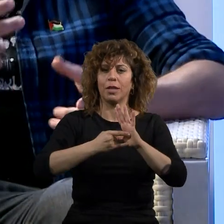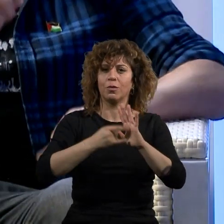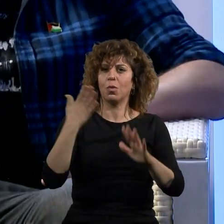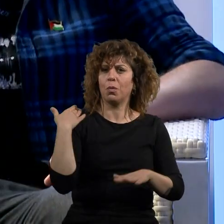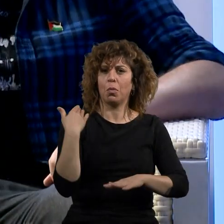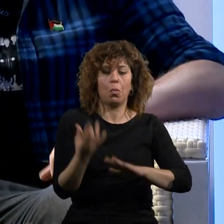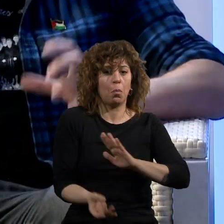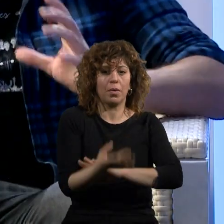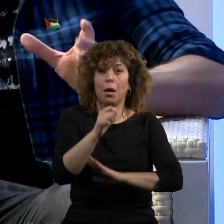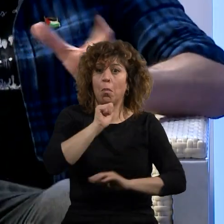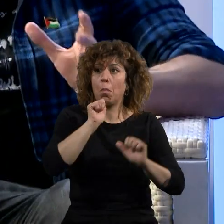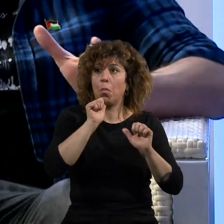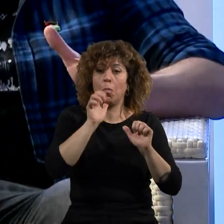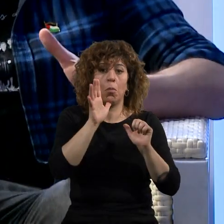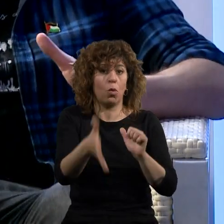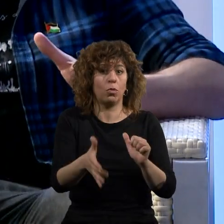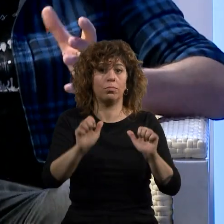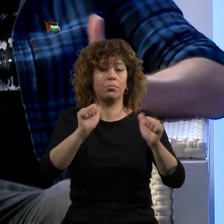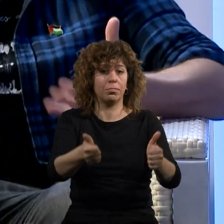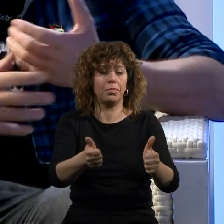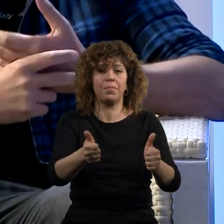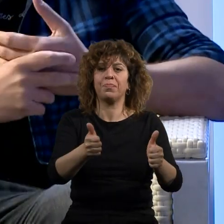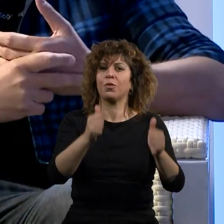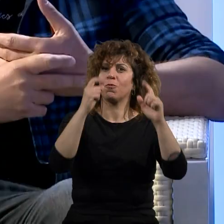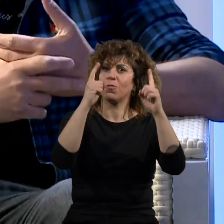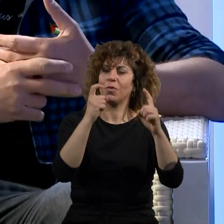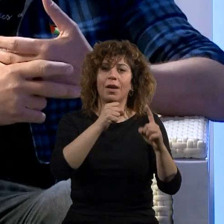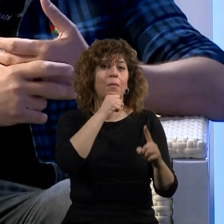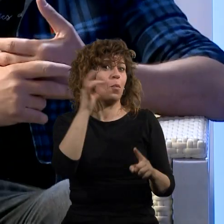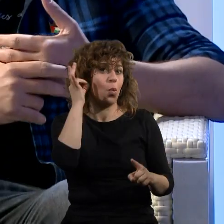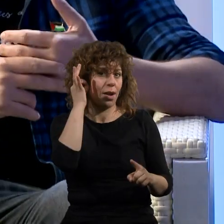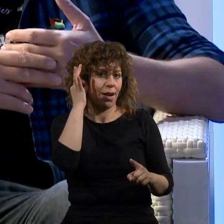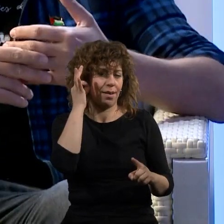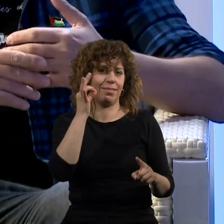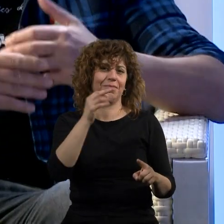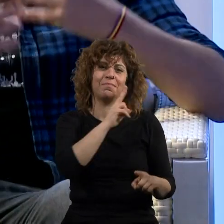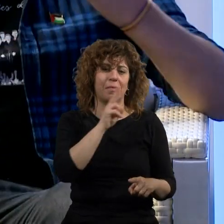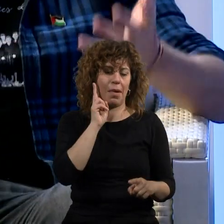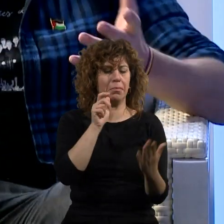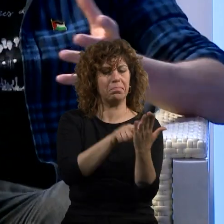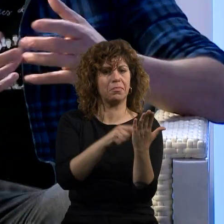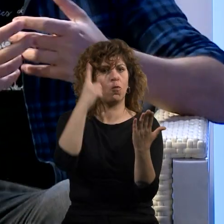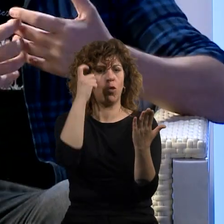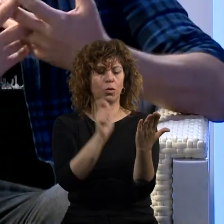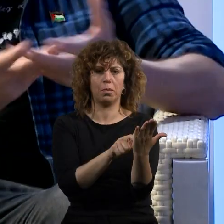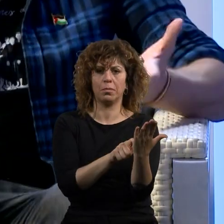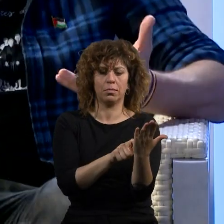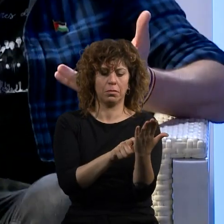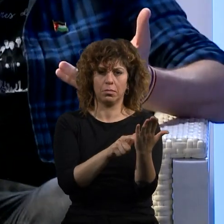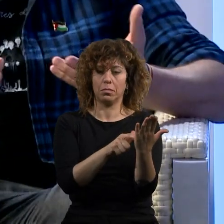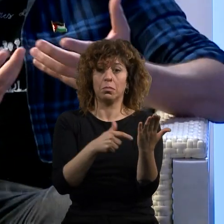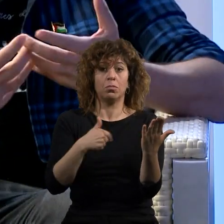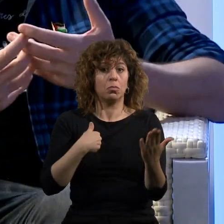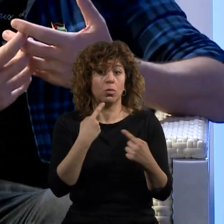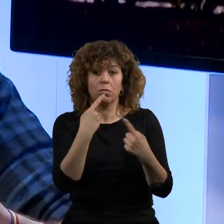una fotografía, una fotografía que tenía mi abuela materna, mi abuela Elena, que claro, yo lo que digo siempre, que yo no